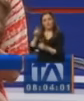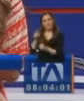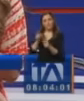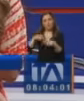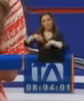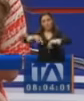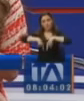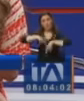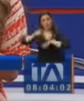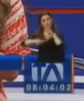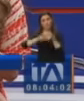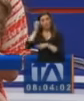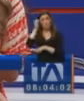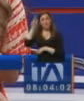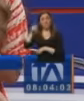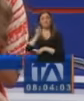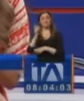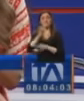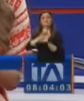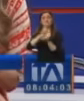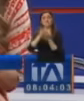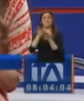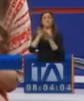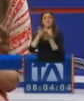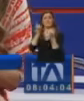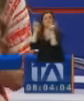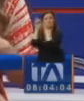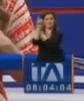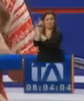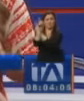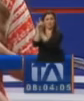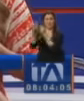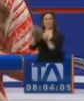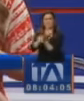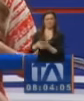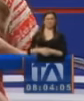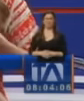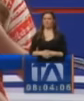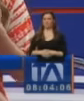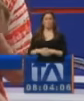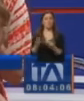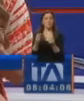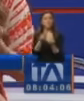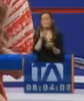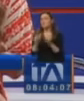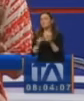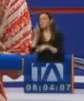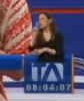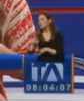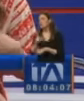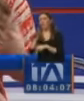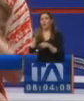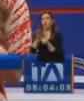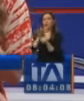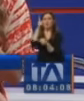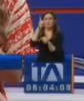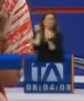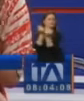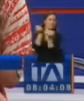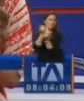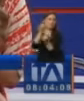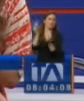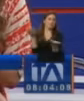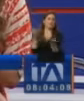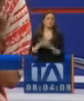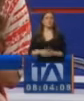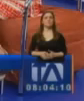Hay críticos que dicen que pues Quito Cables no va a abastecer a la cantidad de usuarios que se necesitan, incluso para que sea sostenible